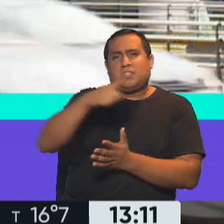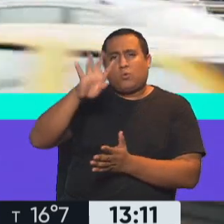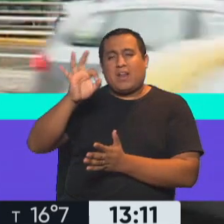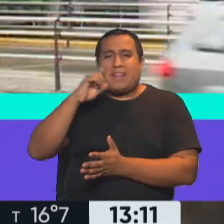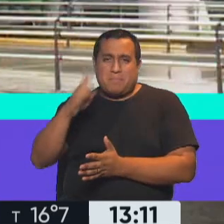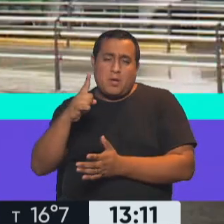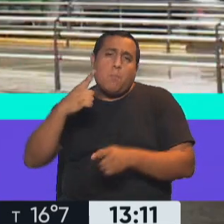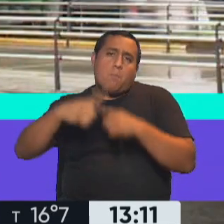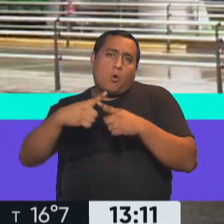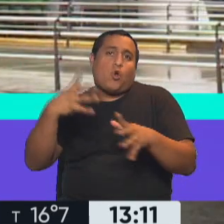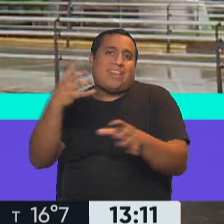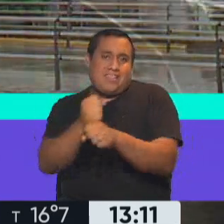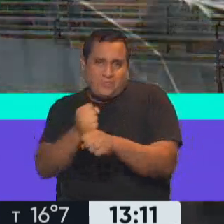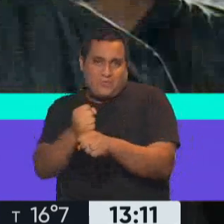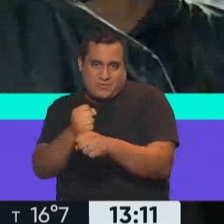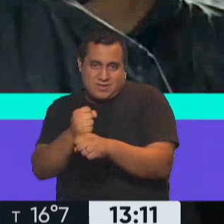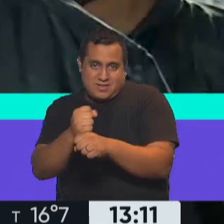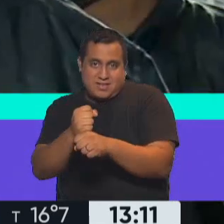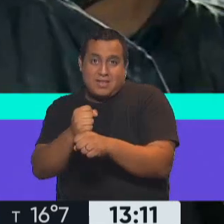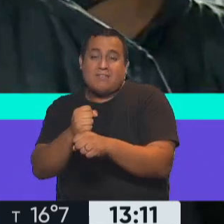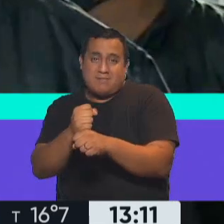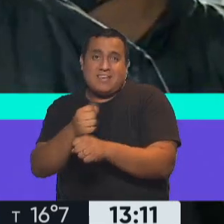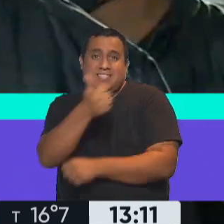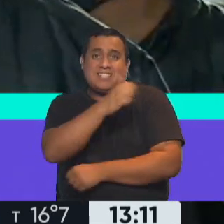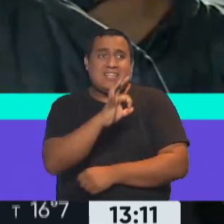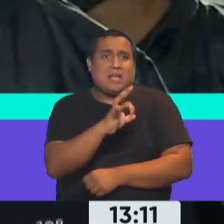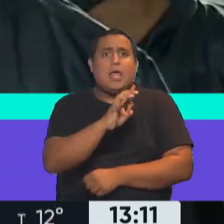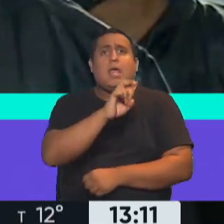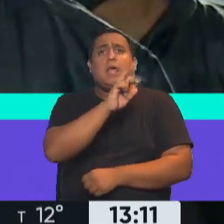colectivo que tienen las empresas. La línea 60 tiene